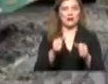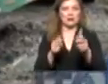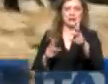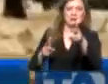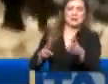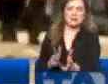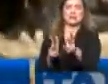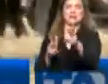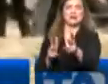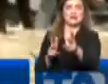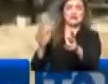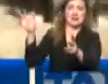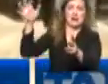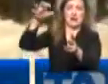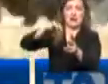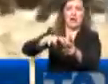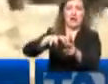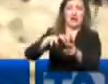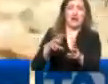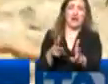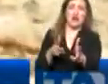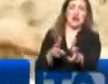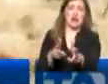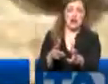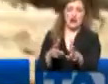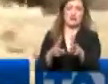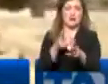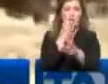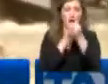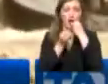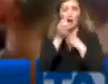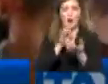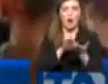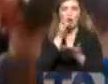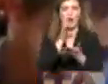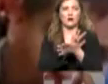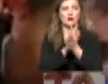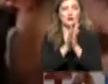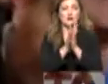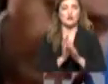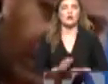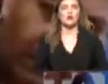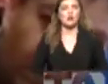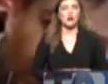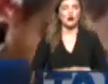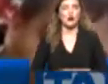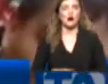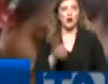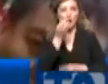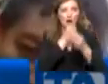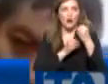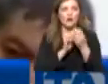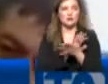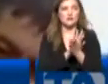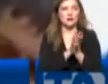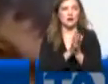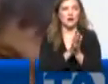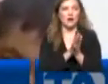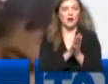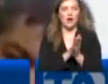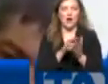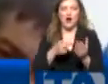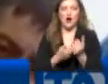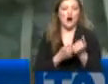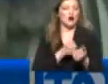los deslizamientos de tierra en el sector La Fama, sin alimentos ni medicinas. No tenemos alimentación ahorita, ya nuestros recursos se